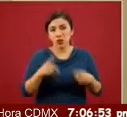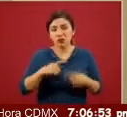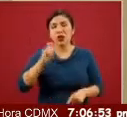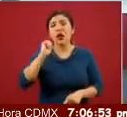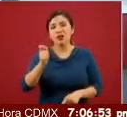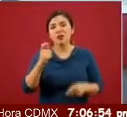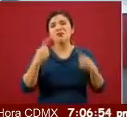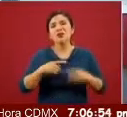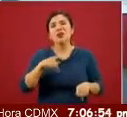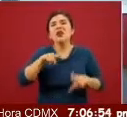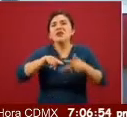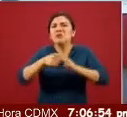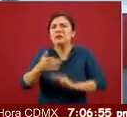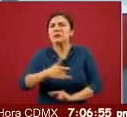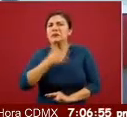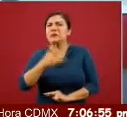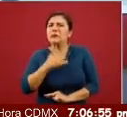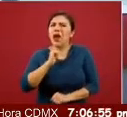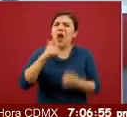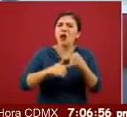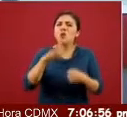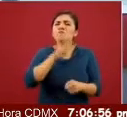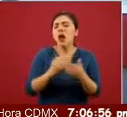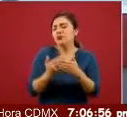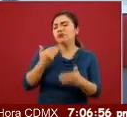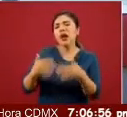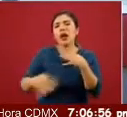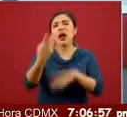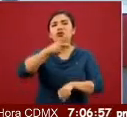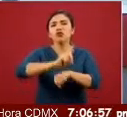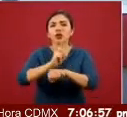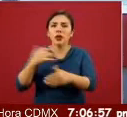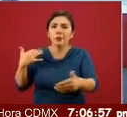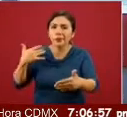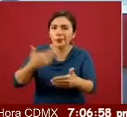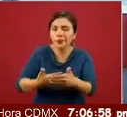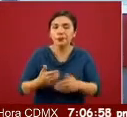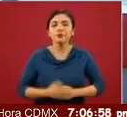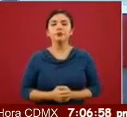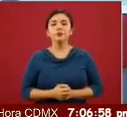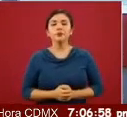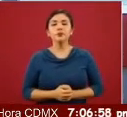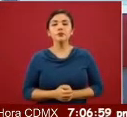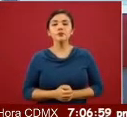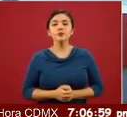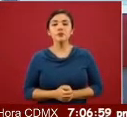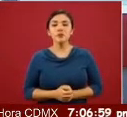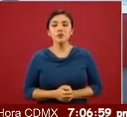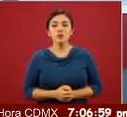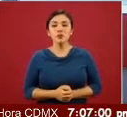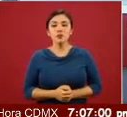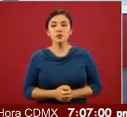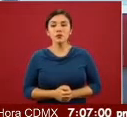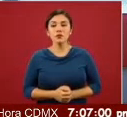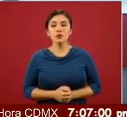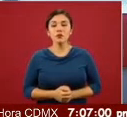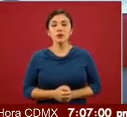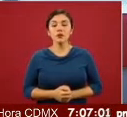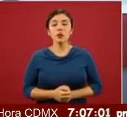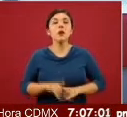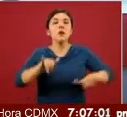precisamente las que iniciaron con signos y síntomas en los últimos 14 días. Veamos la siguiente diapositiva, donde vemos la